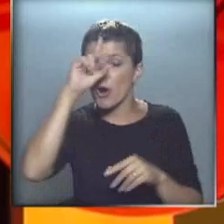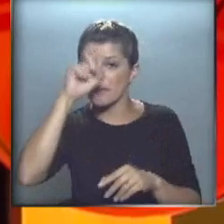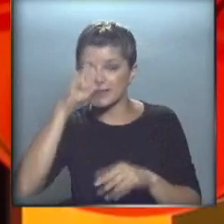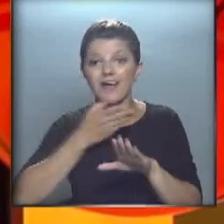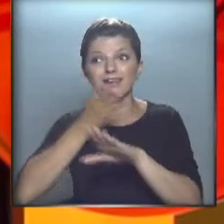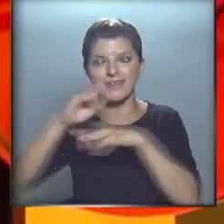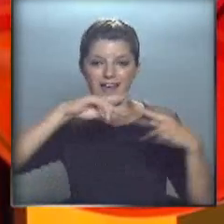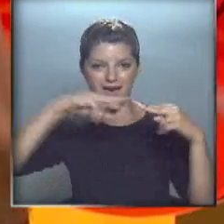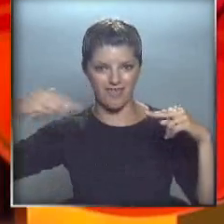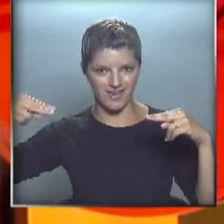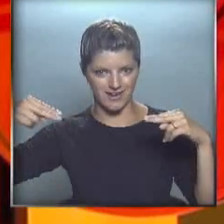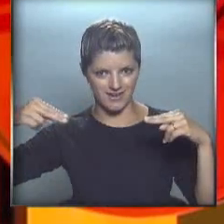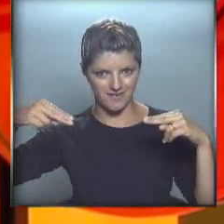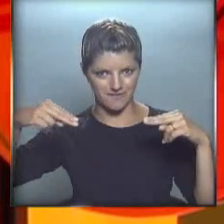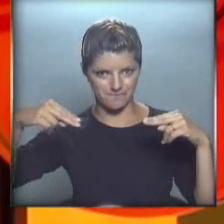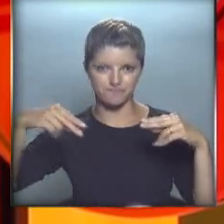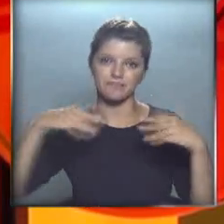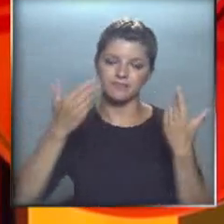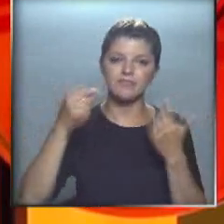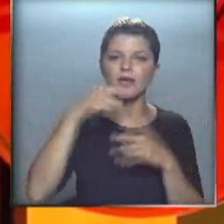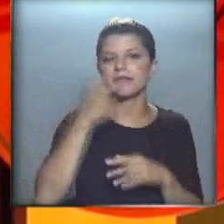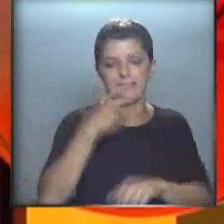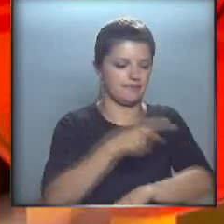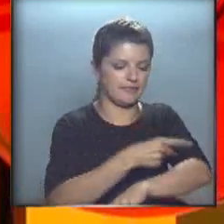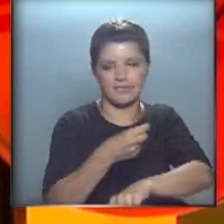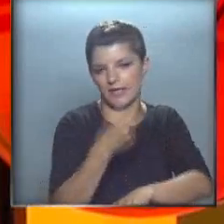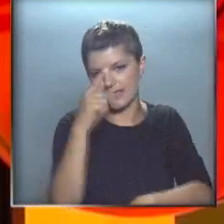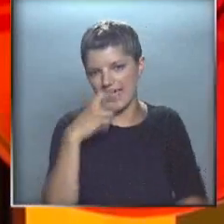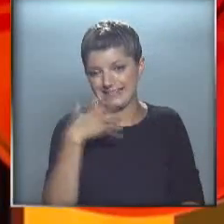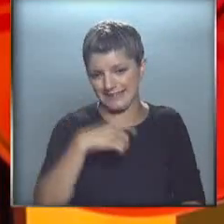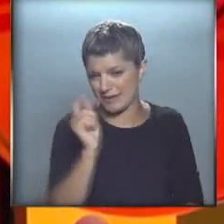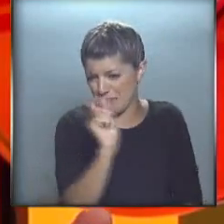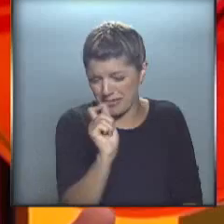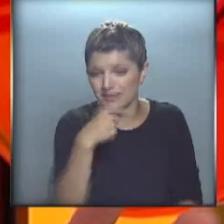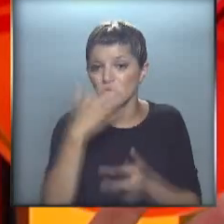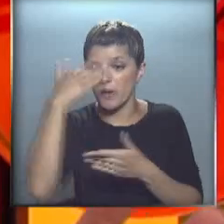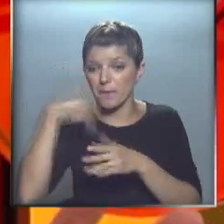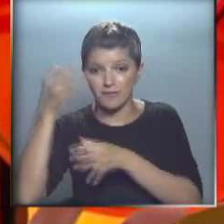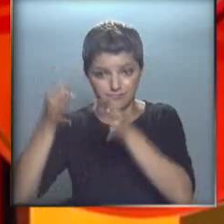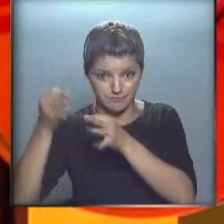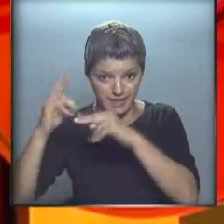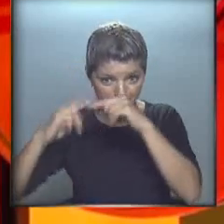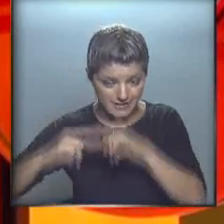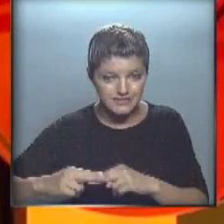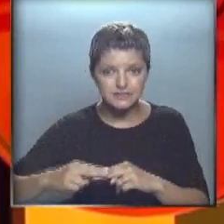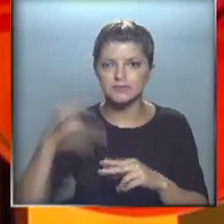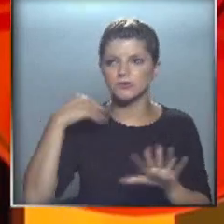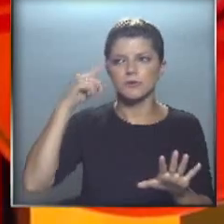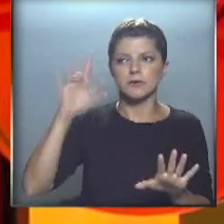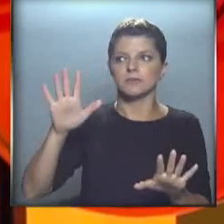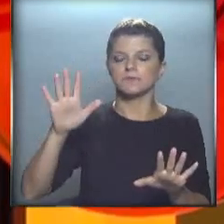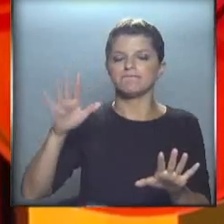genético. Es decir, el análisis genético es extraer una gotita de sangre y analizarlo. Y entonces en ese momento dije, uy, no sé si quiero